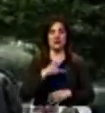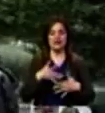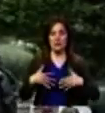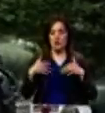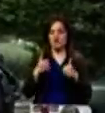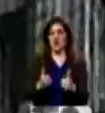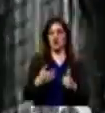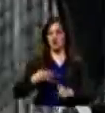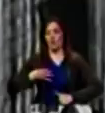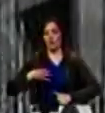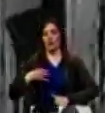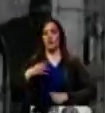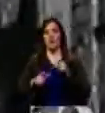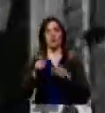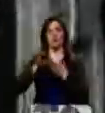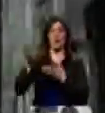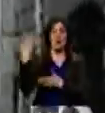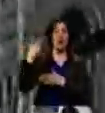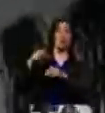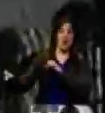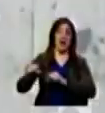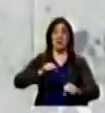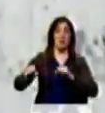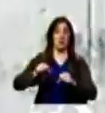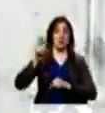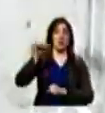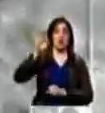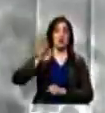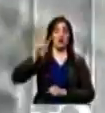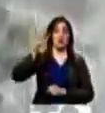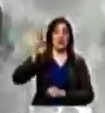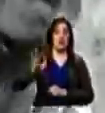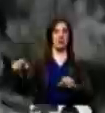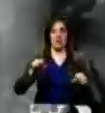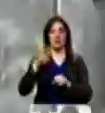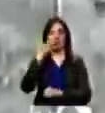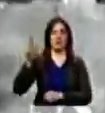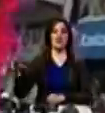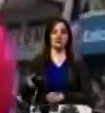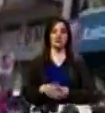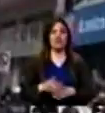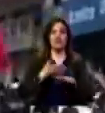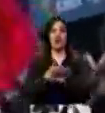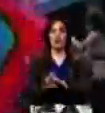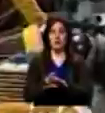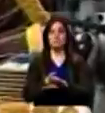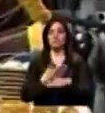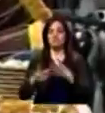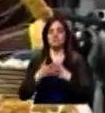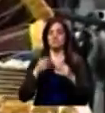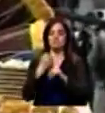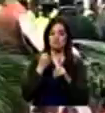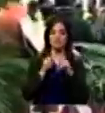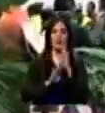y la voluntad de un pueblo que se levantó luego del fatídico terremoto de 1949. Esta fiesta reúne el aroma de